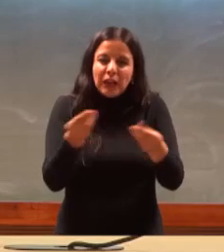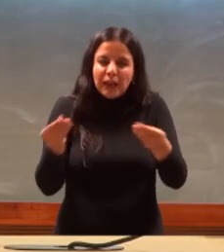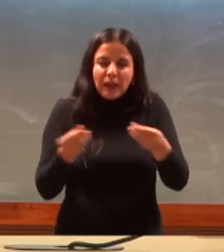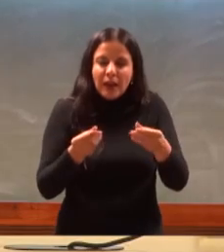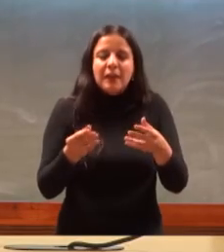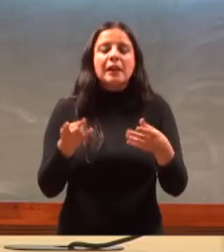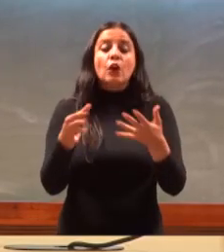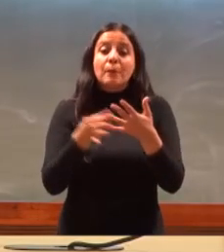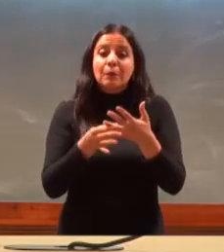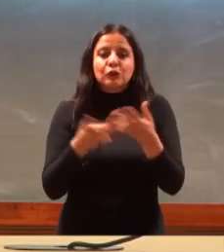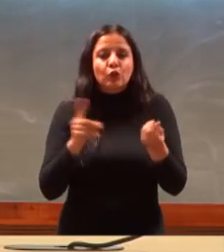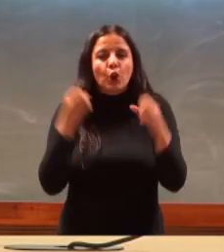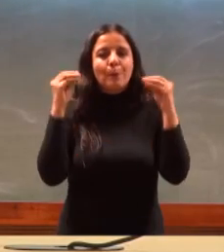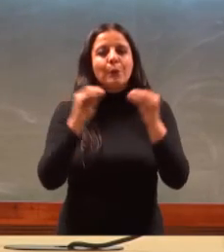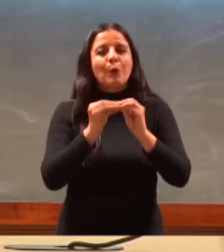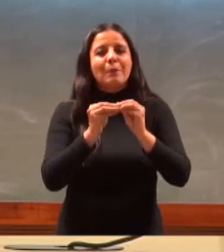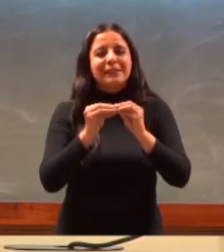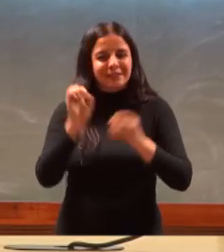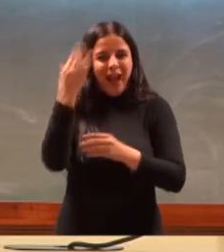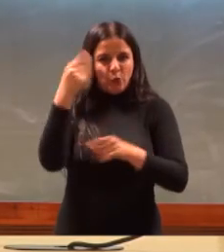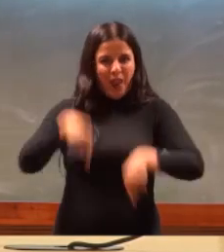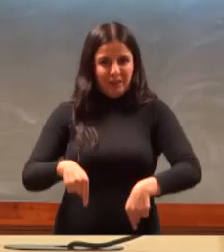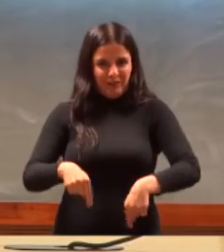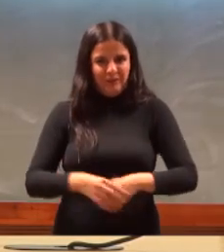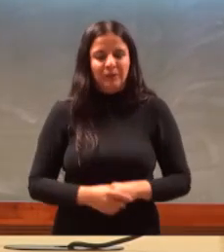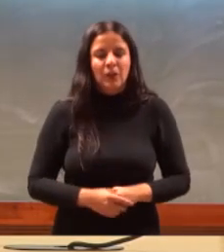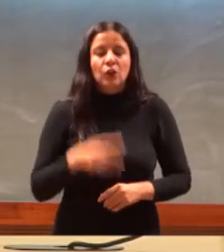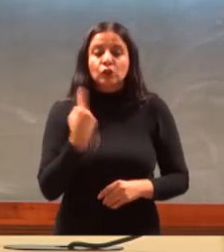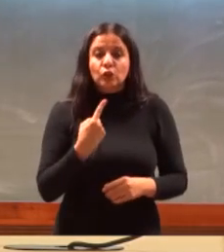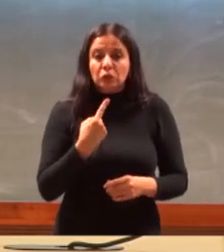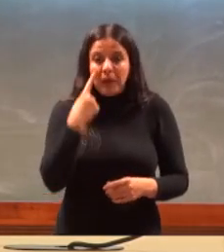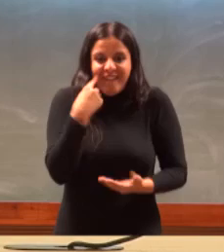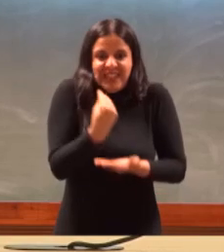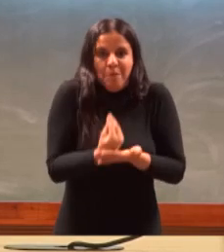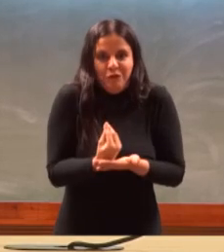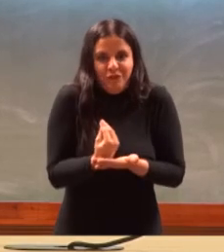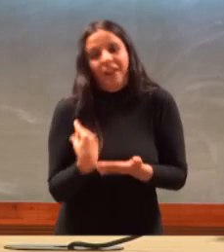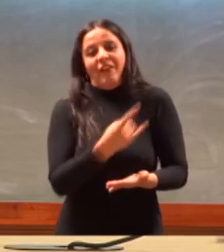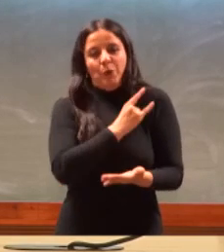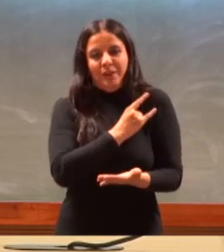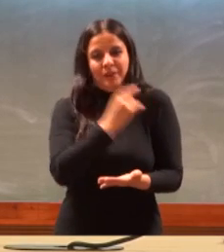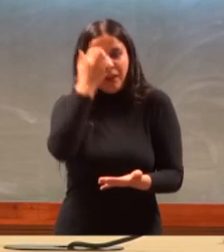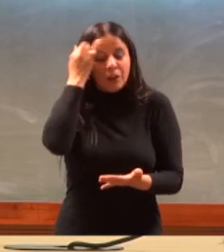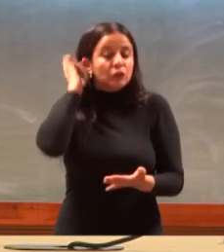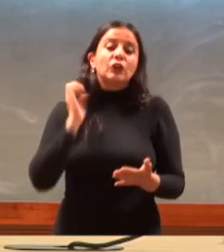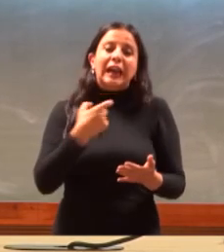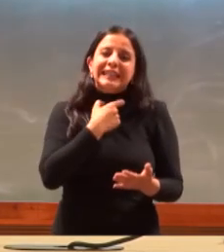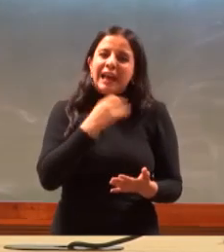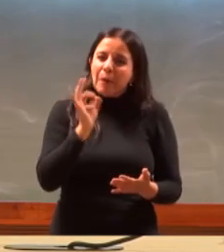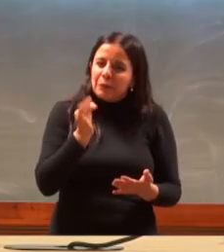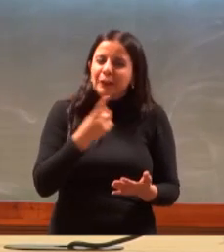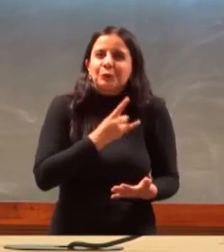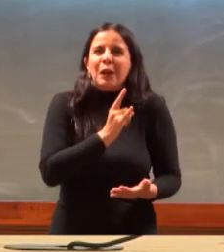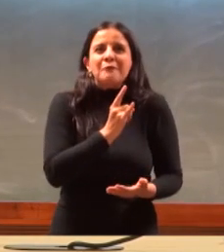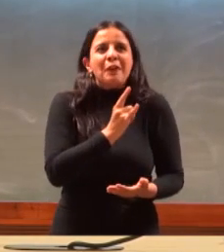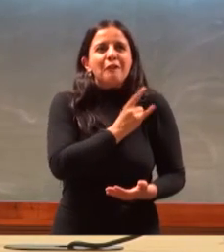contemporáneos creemos que todos habitamos una una facultad que es una prioridad de perspectivas y prácticas una facultad que es rica y diversa